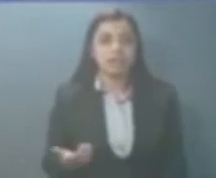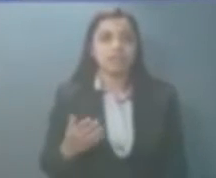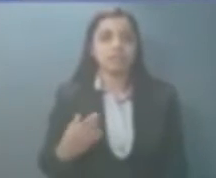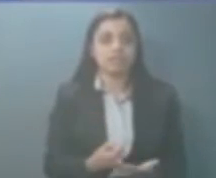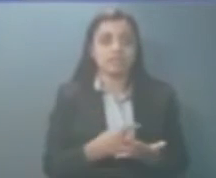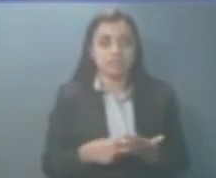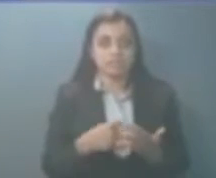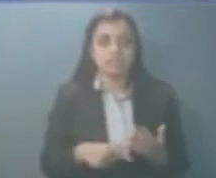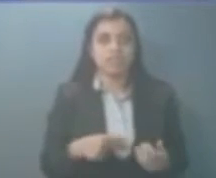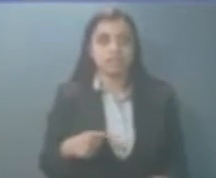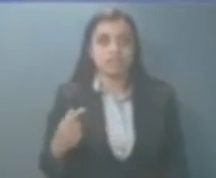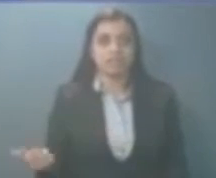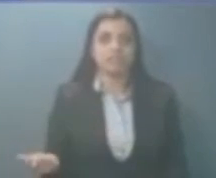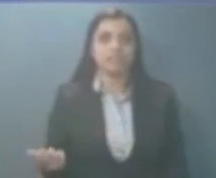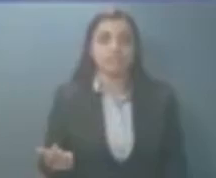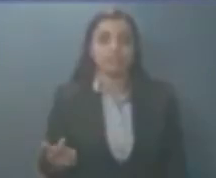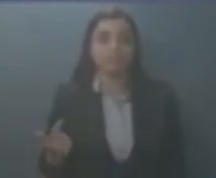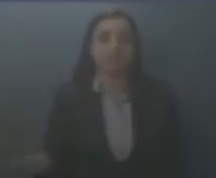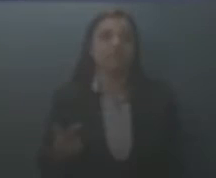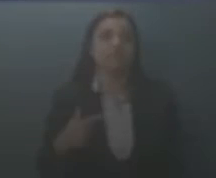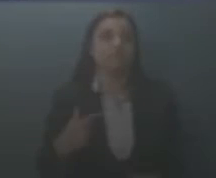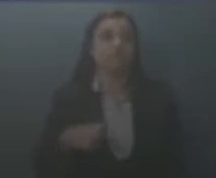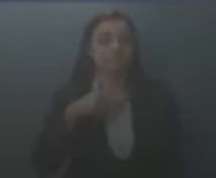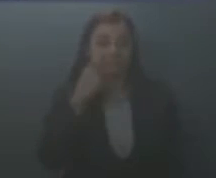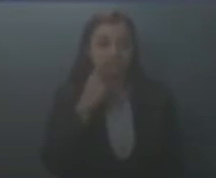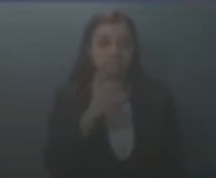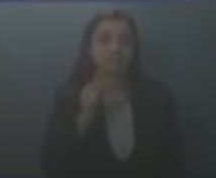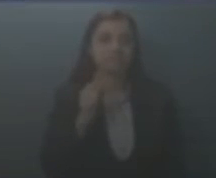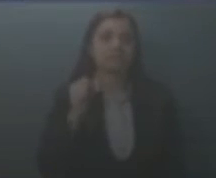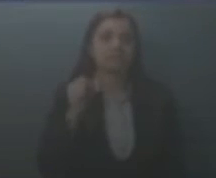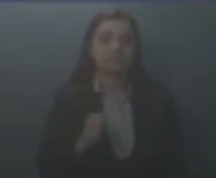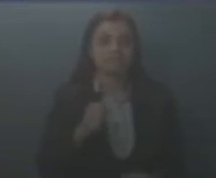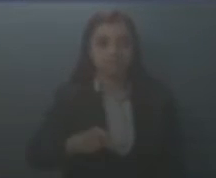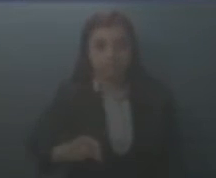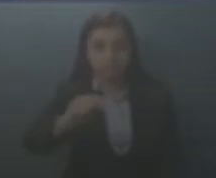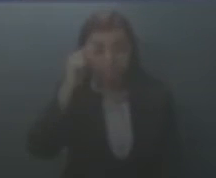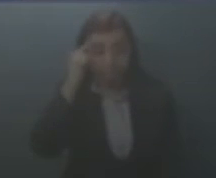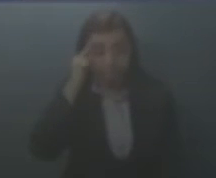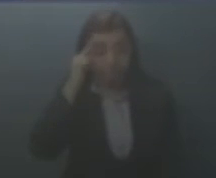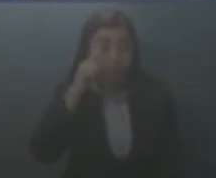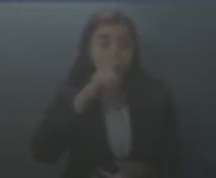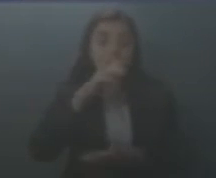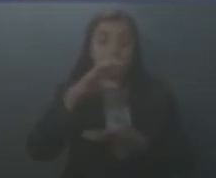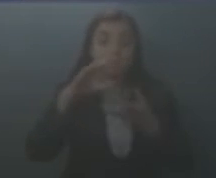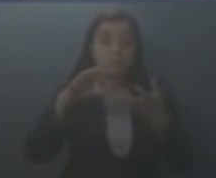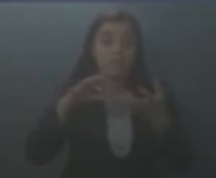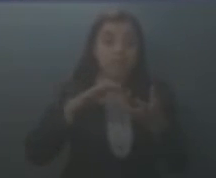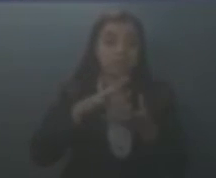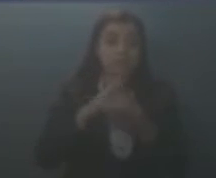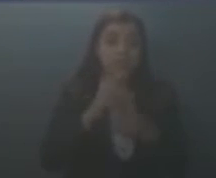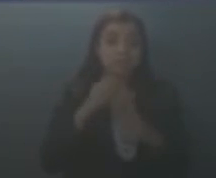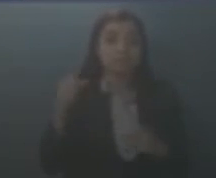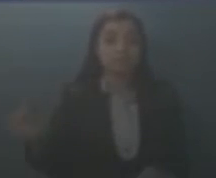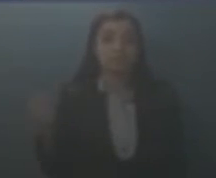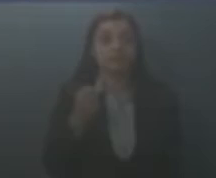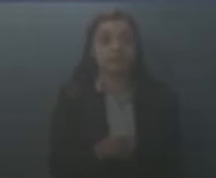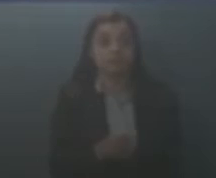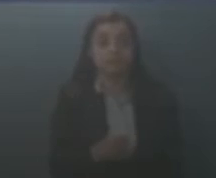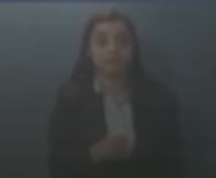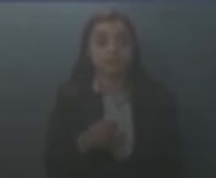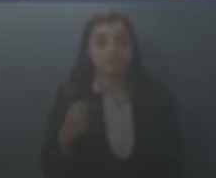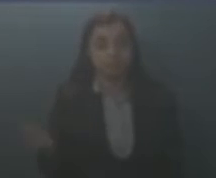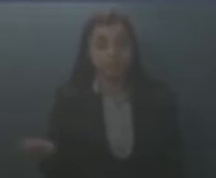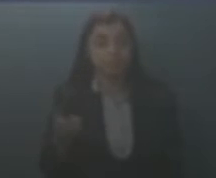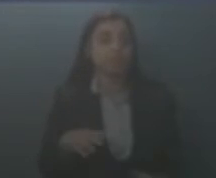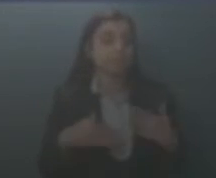tomar en cuenta y que haya ahí una combinación de traslados y nuevo ingreso. Así que estamos